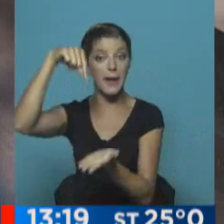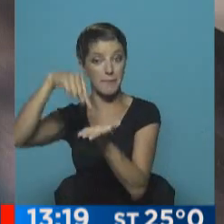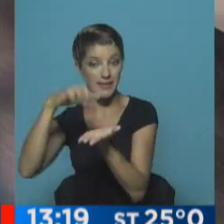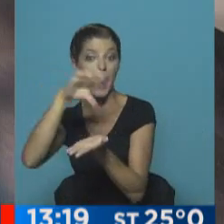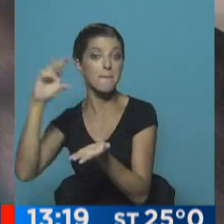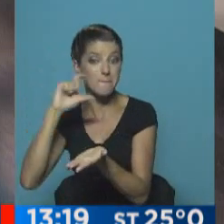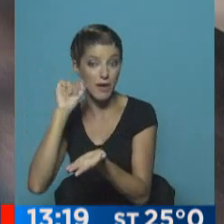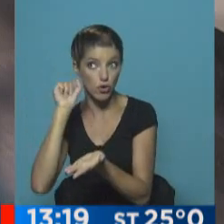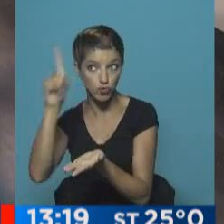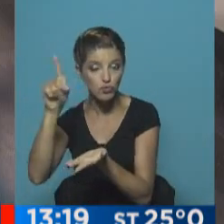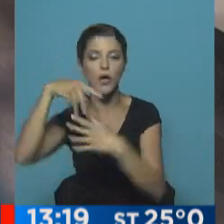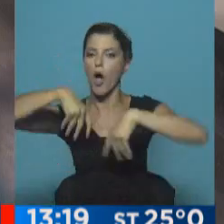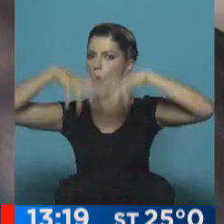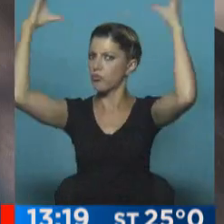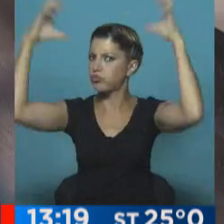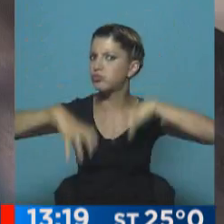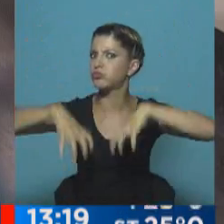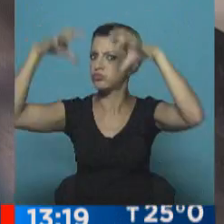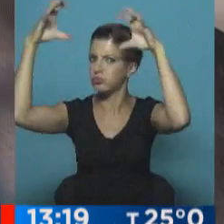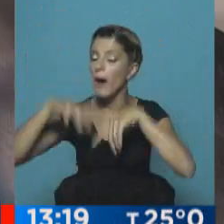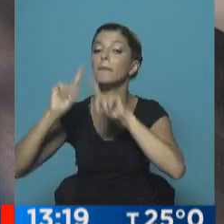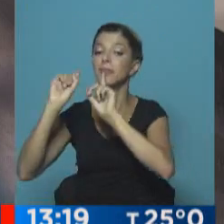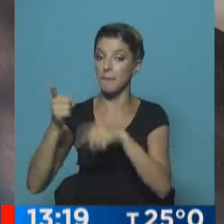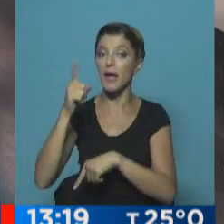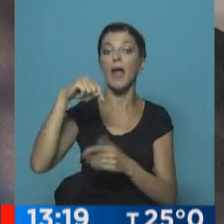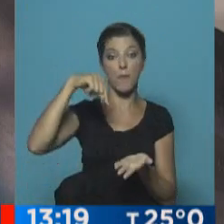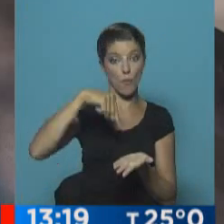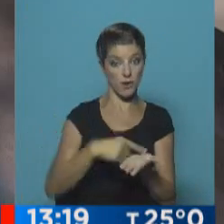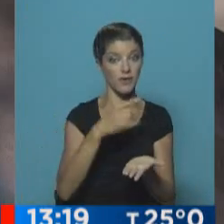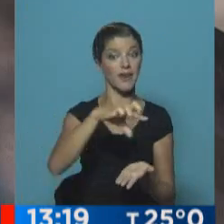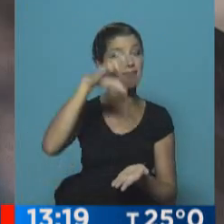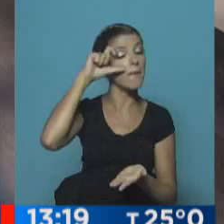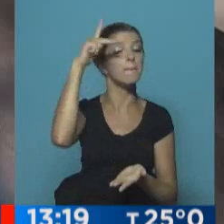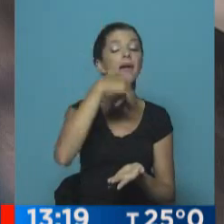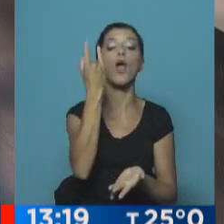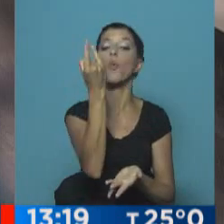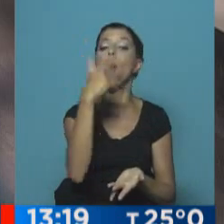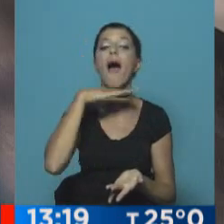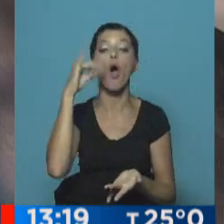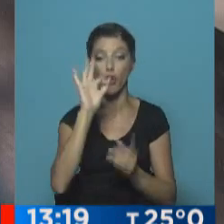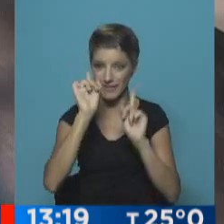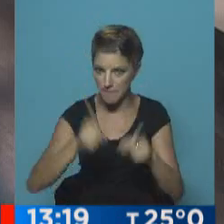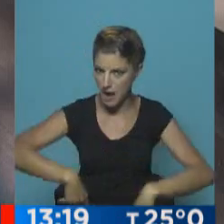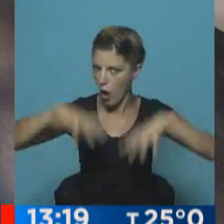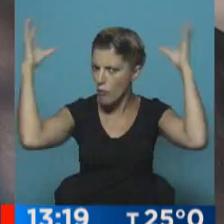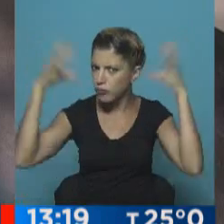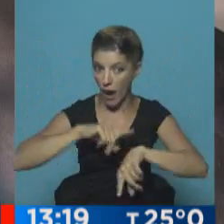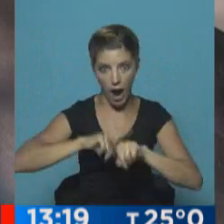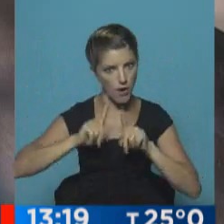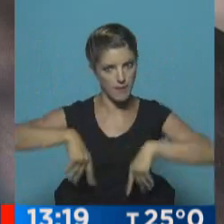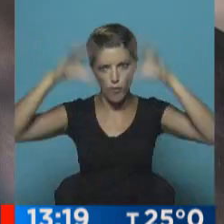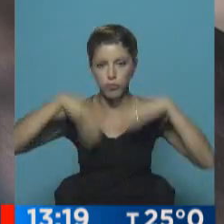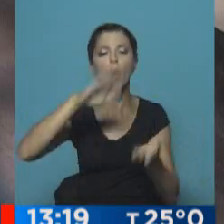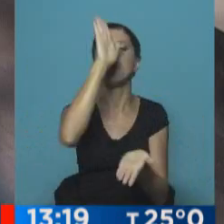registrando tormentas igualito que en la provincia de buenos aires- en pehuajó hay una fuerte tormenta en este momento vaya